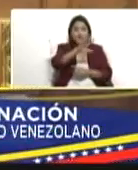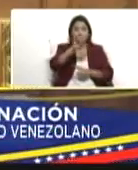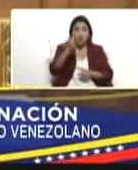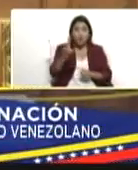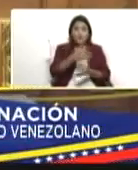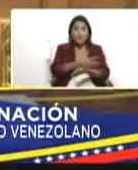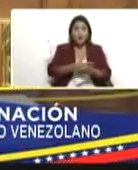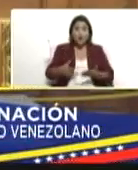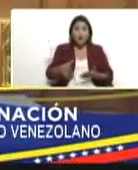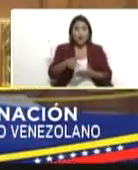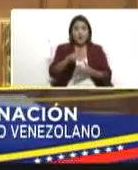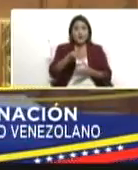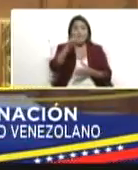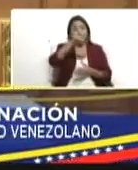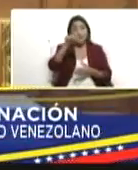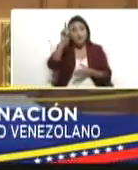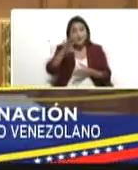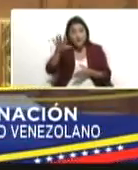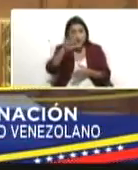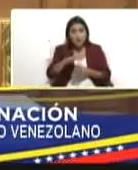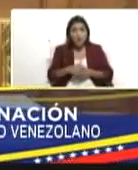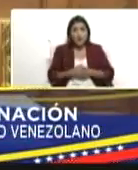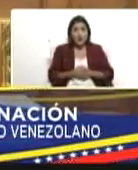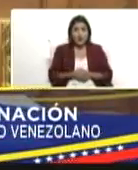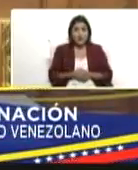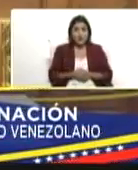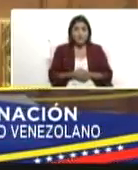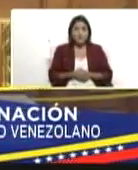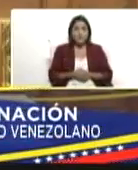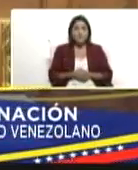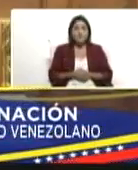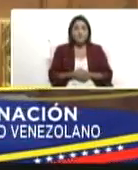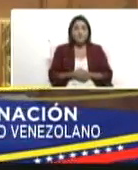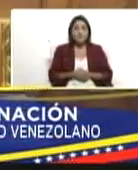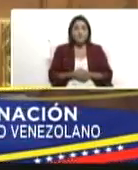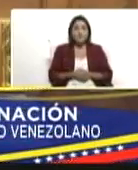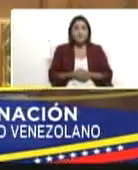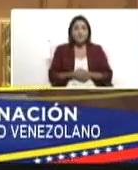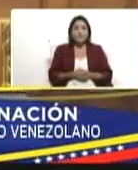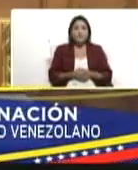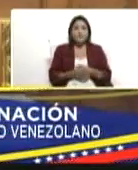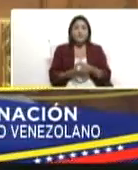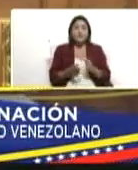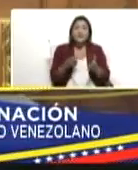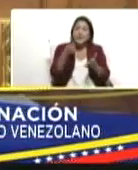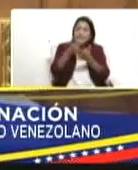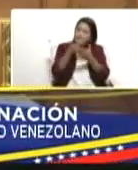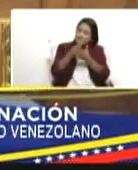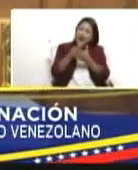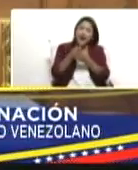venezolanos beneficiados en el sistema Patria en el sistema de bonificaciones